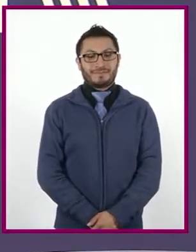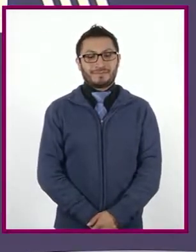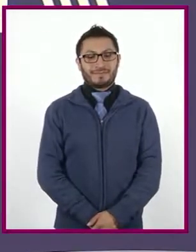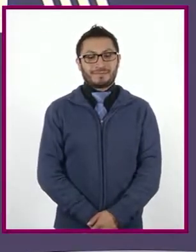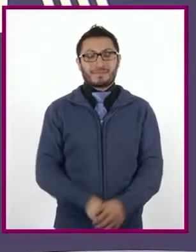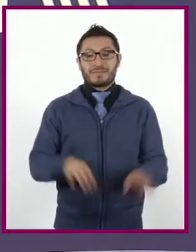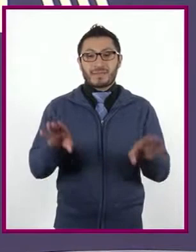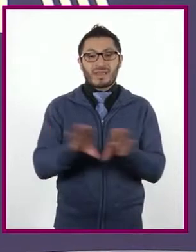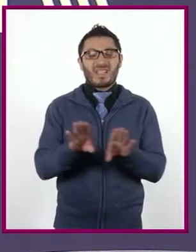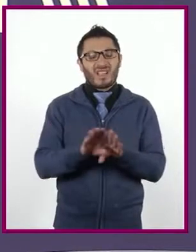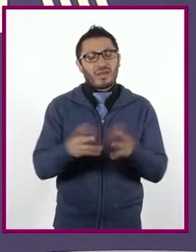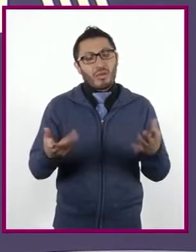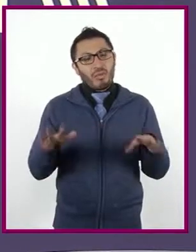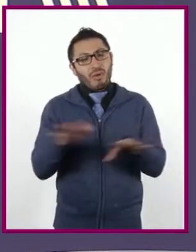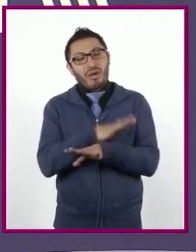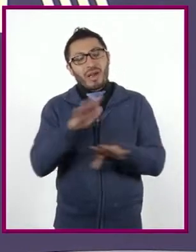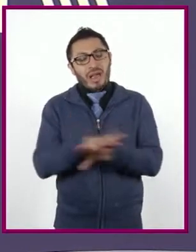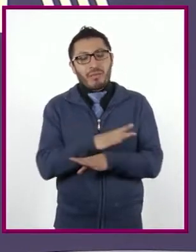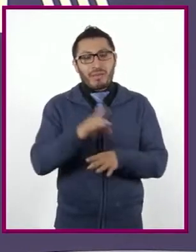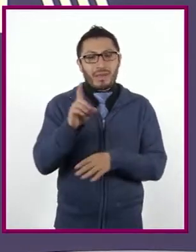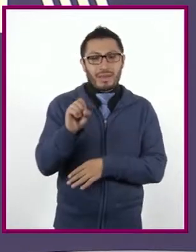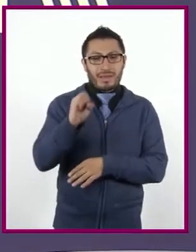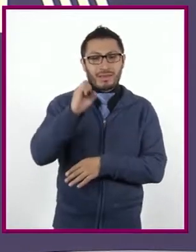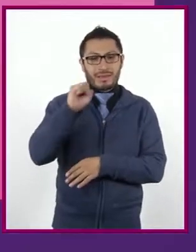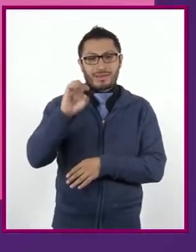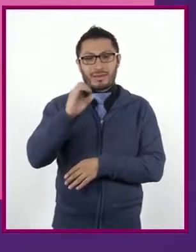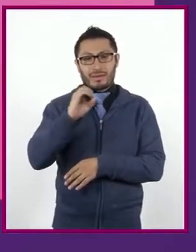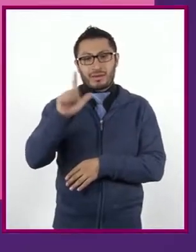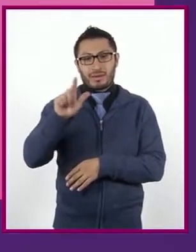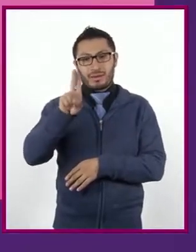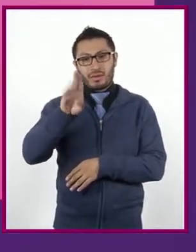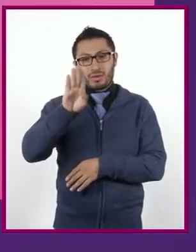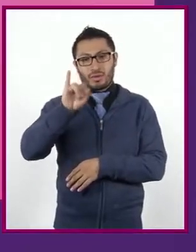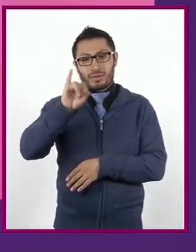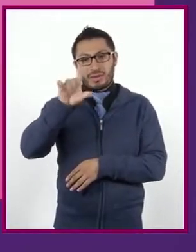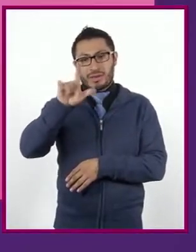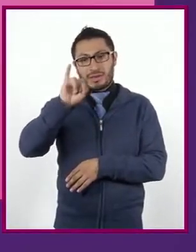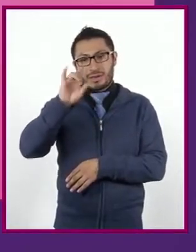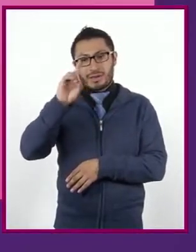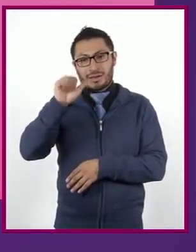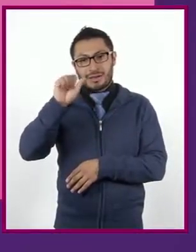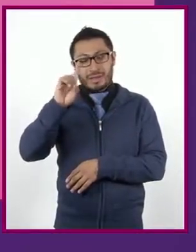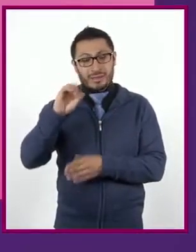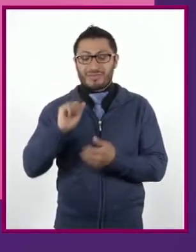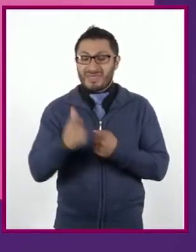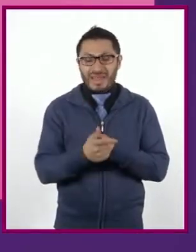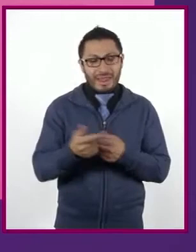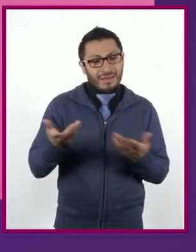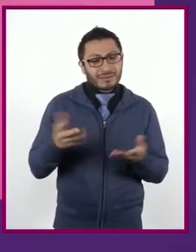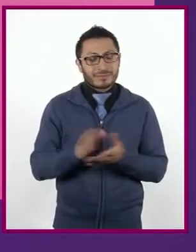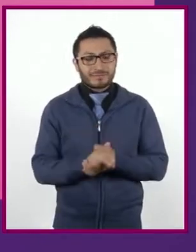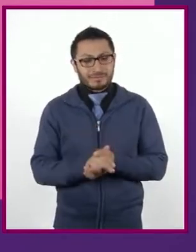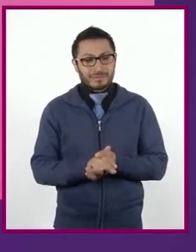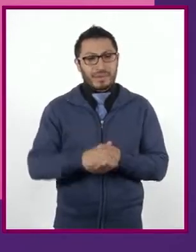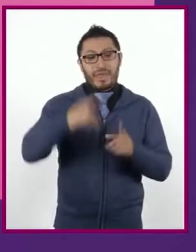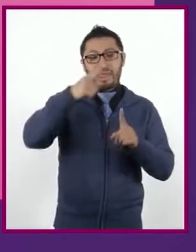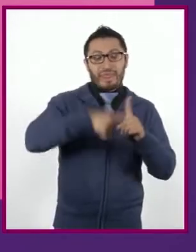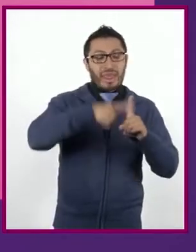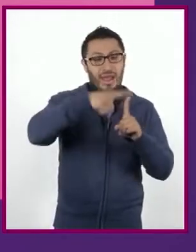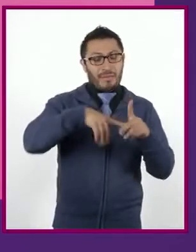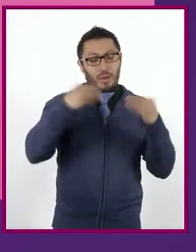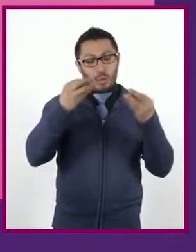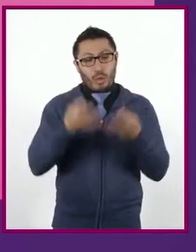¿Cómo podemos modificar la solubilidad de una sustancia? La temperatura es un factor que interviene para incrementar